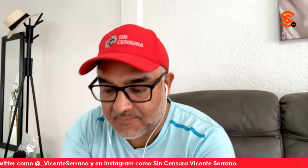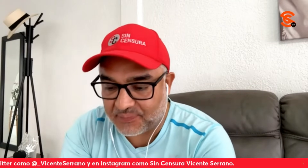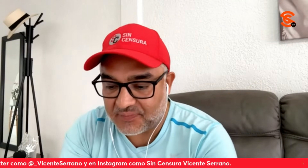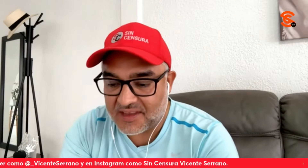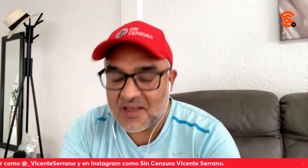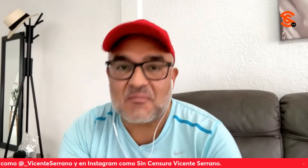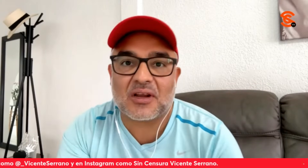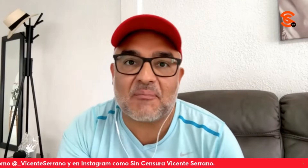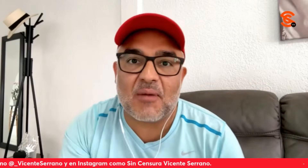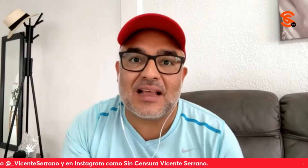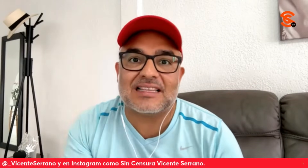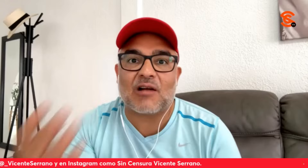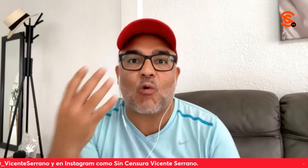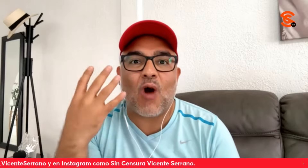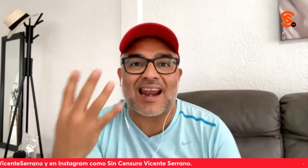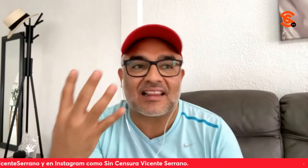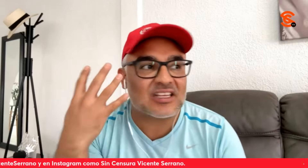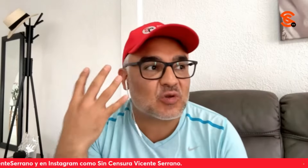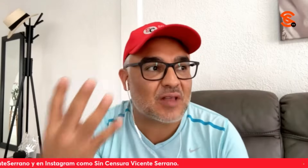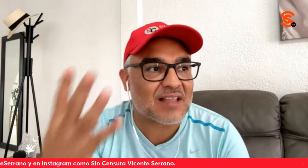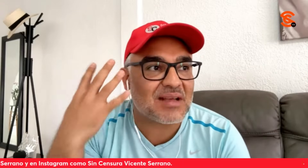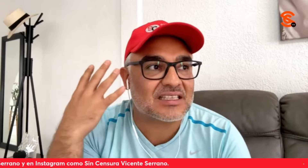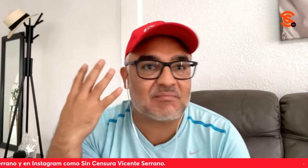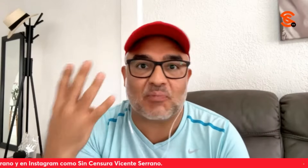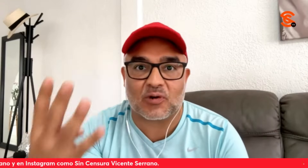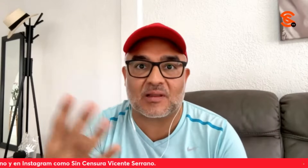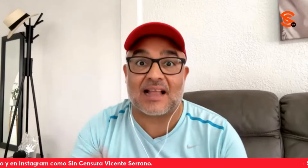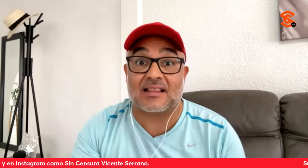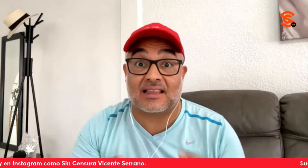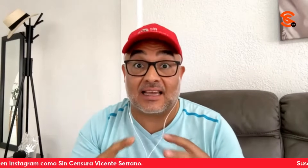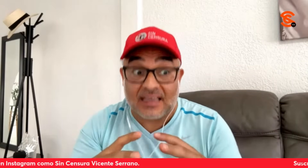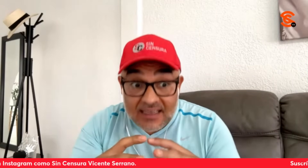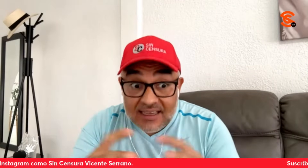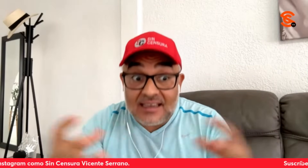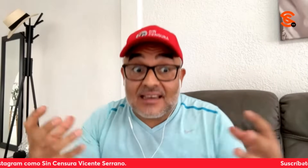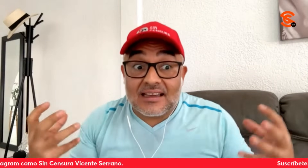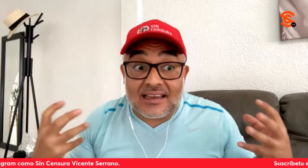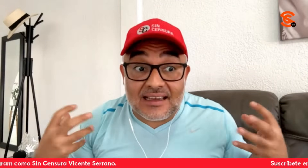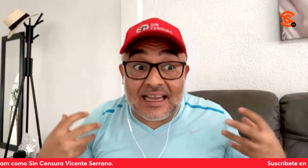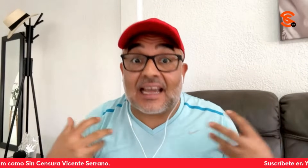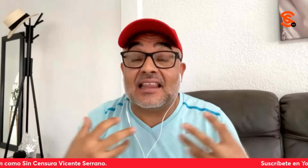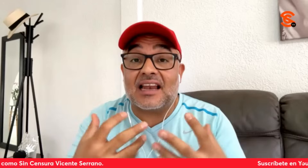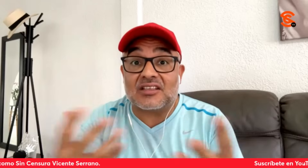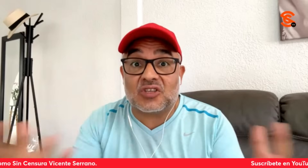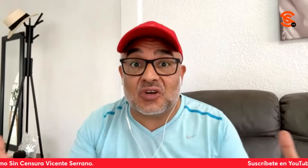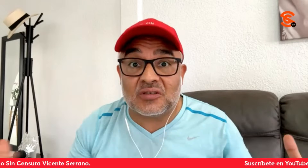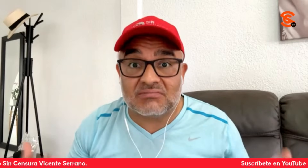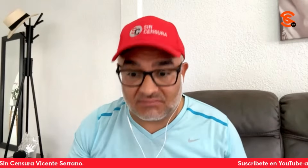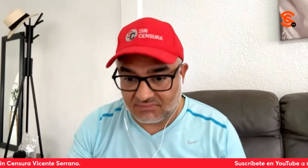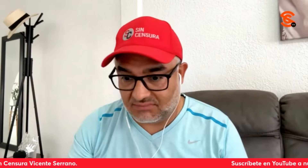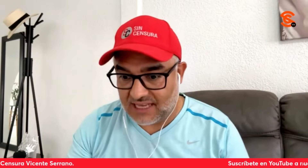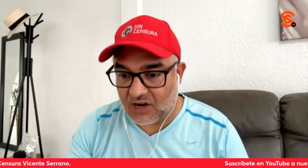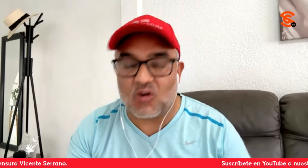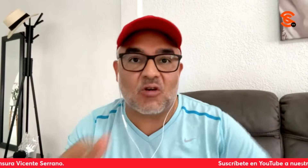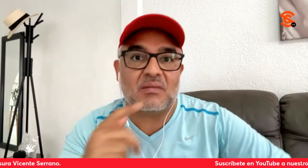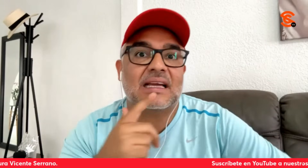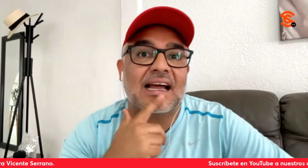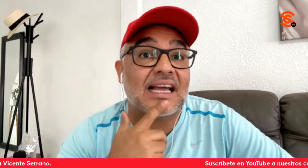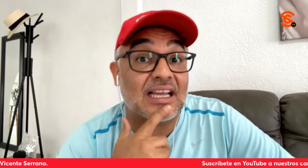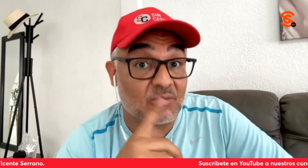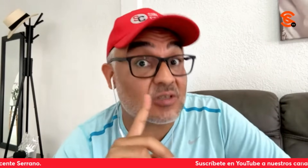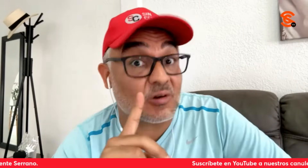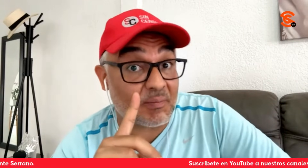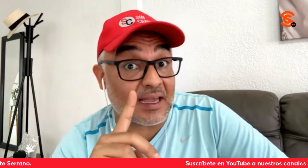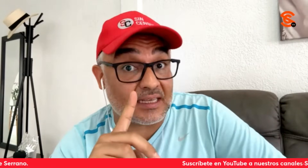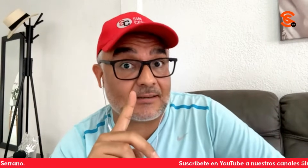qué? Porque Puebla es la cuarta ciudad más importante en generación económica